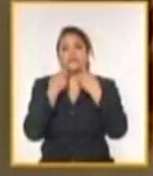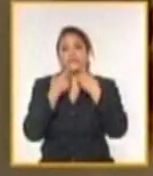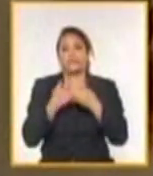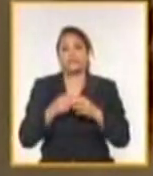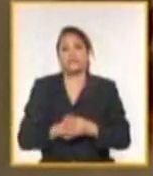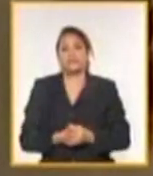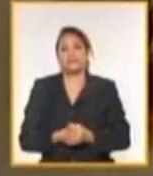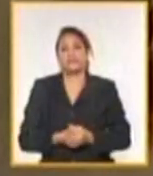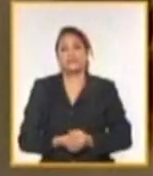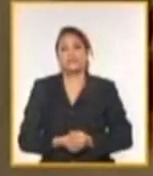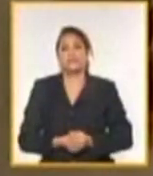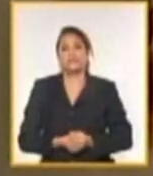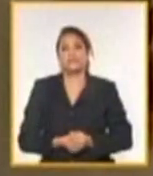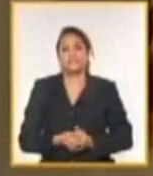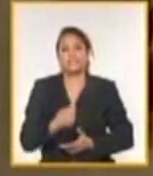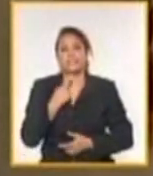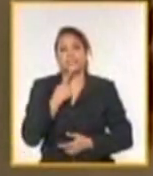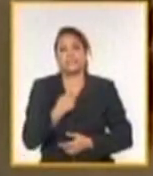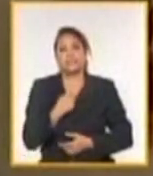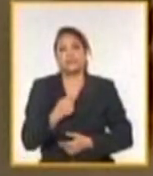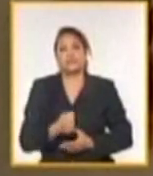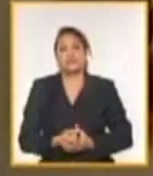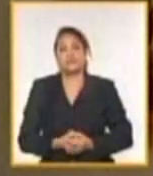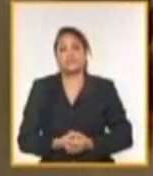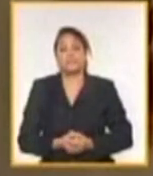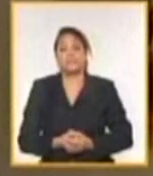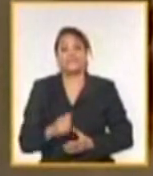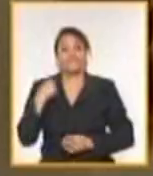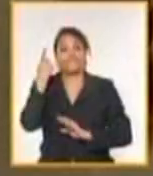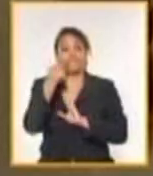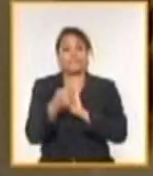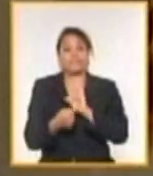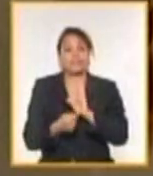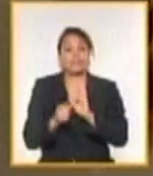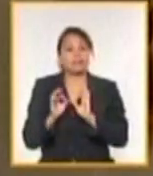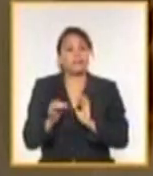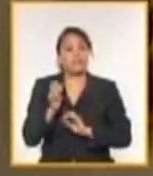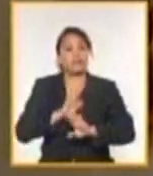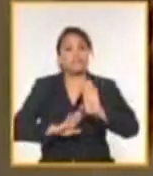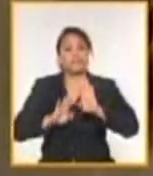Era un profundo martiano.